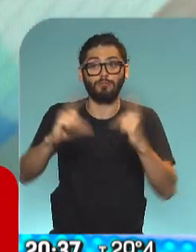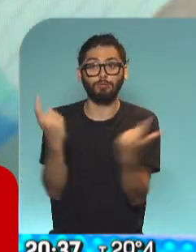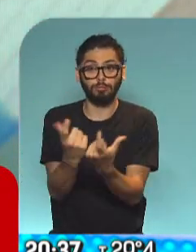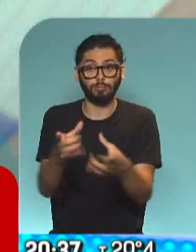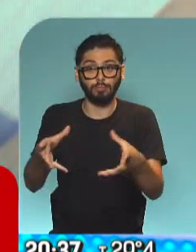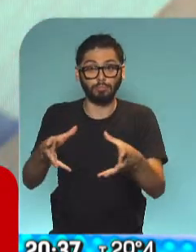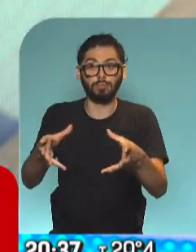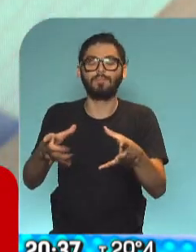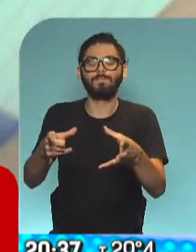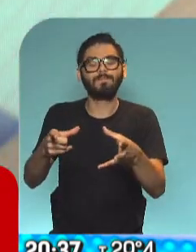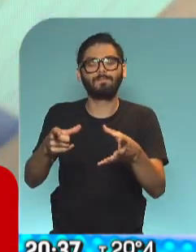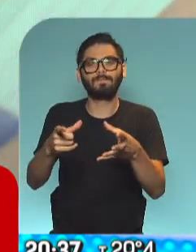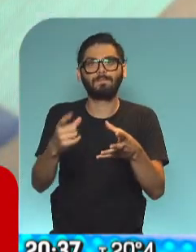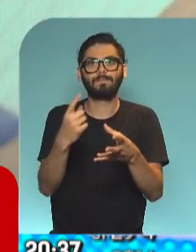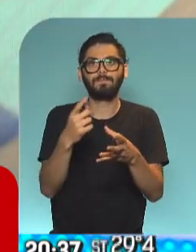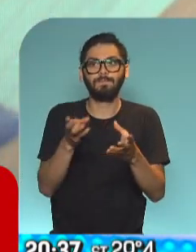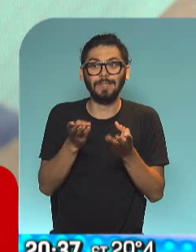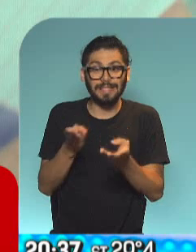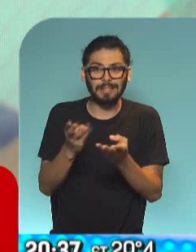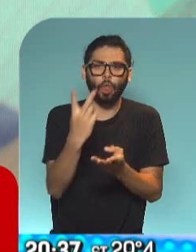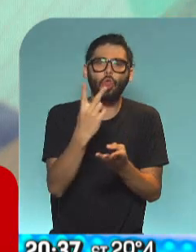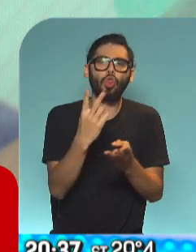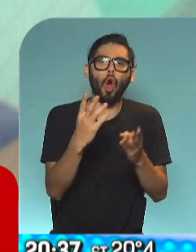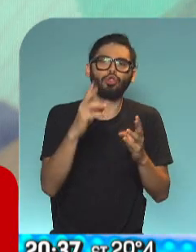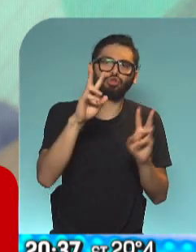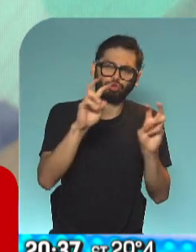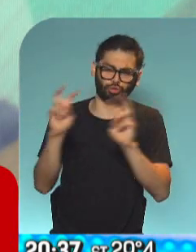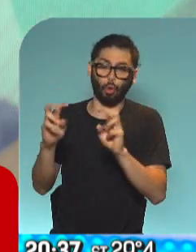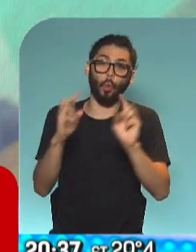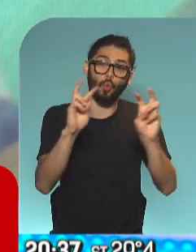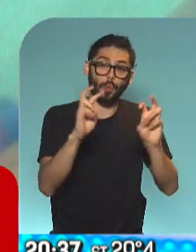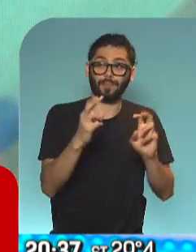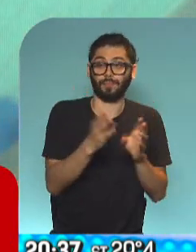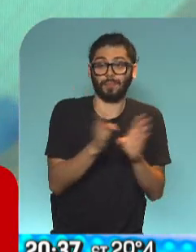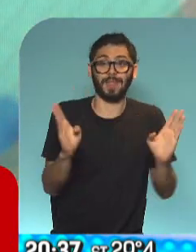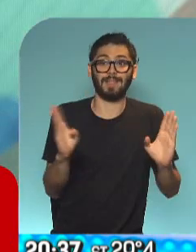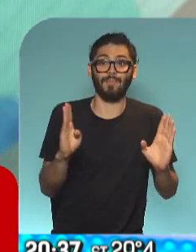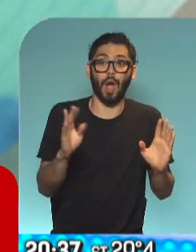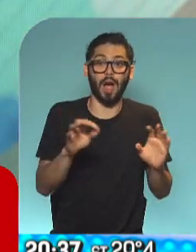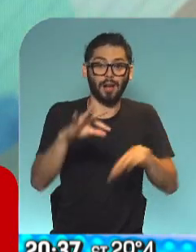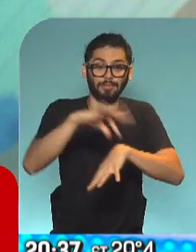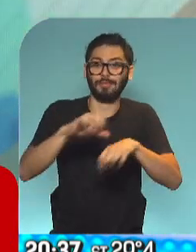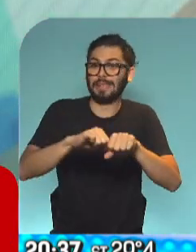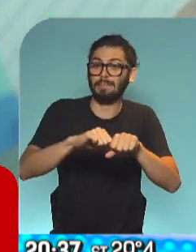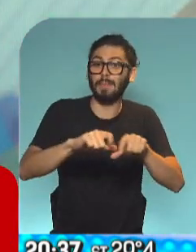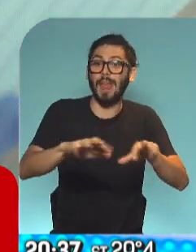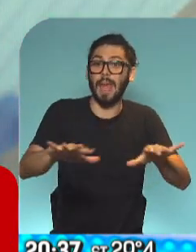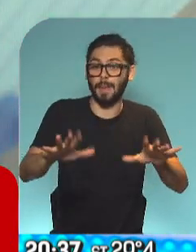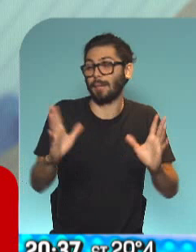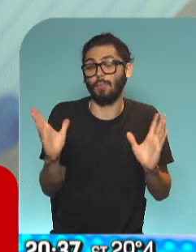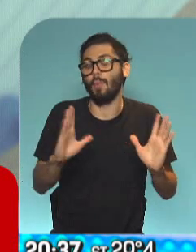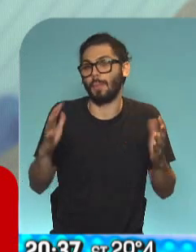tuvieron como dos grandes ejes. Por un lado, el 2020, el año de la pandemia, un eje para poder acompañar a las familias argentinas en un momento de